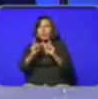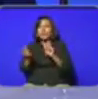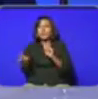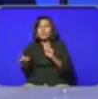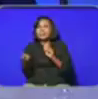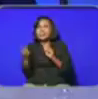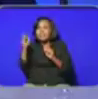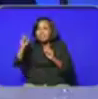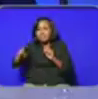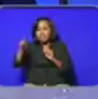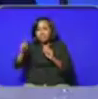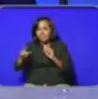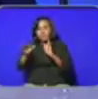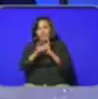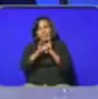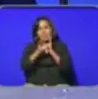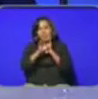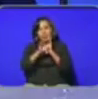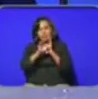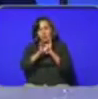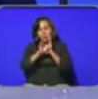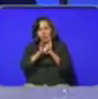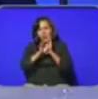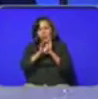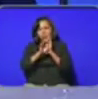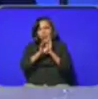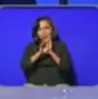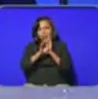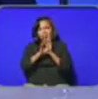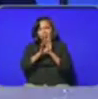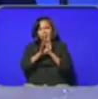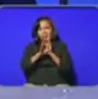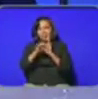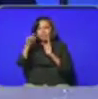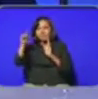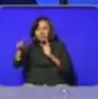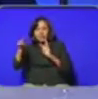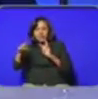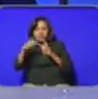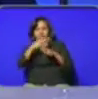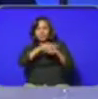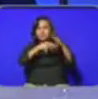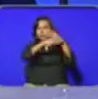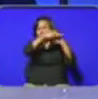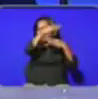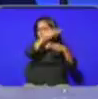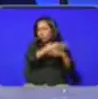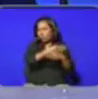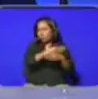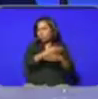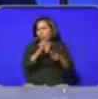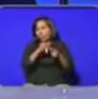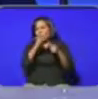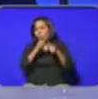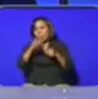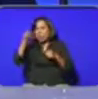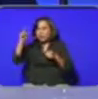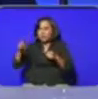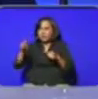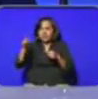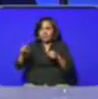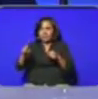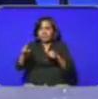de construcción o de tecnologías, diríamos, a las necesidades de construcción o a las necesidades de servicio, hospitalidad,